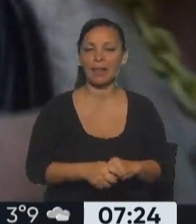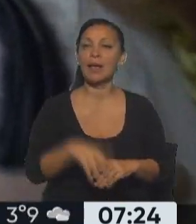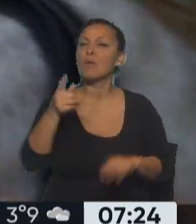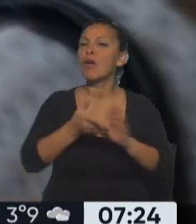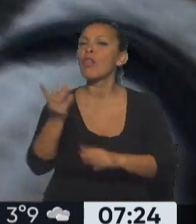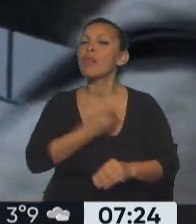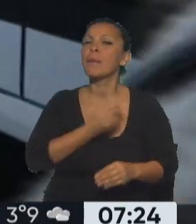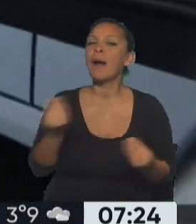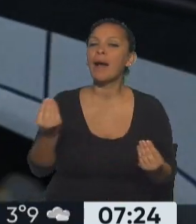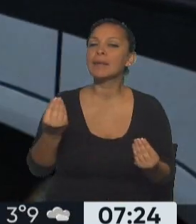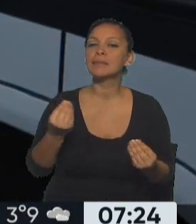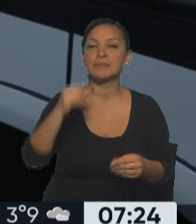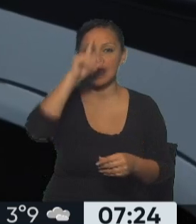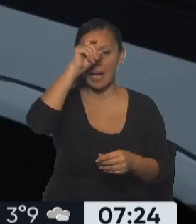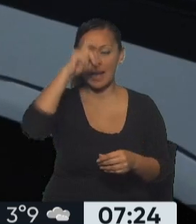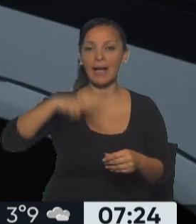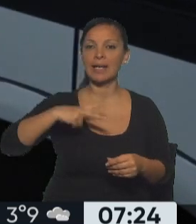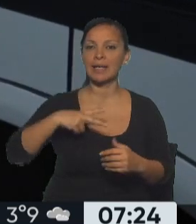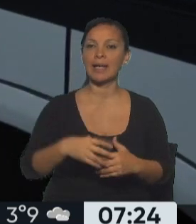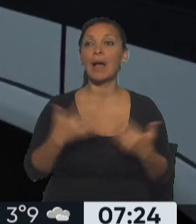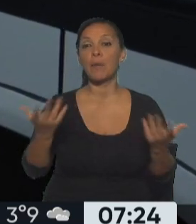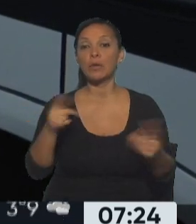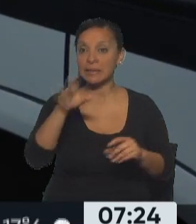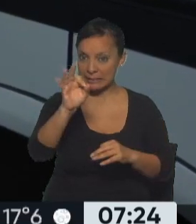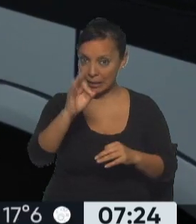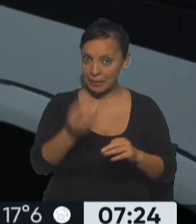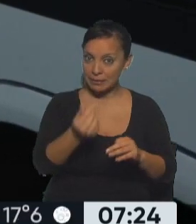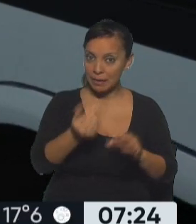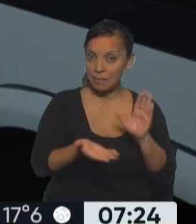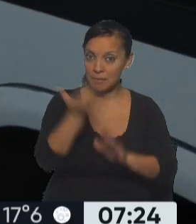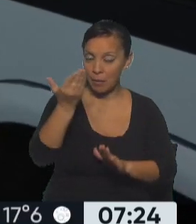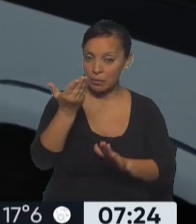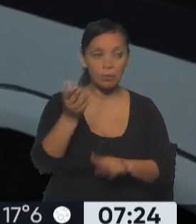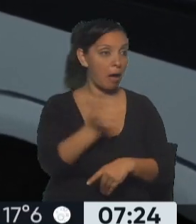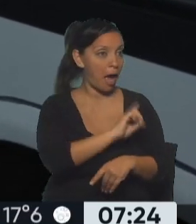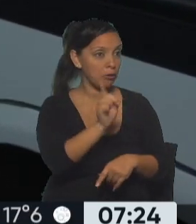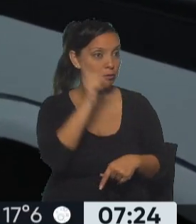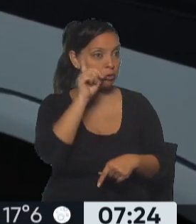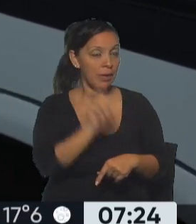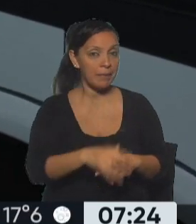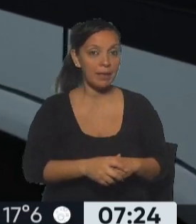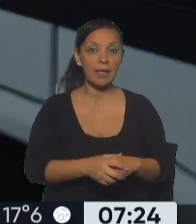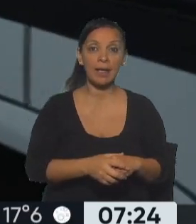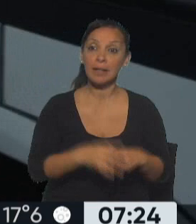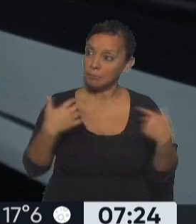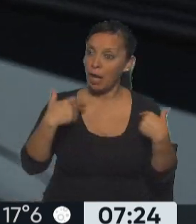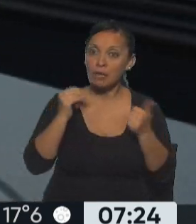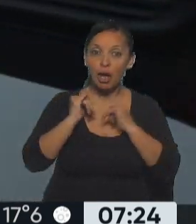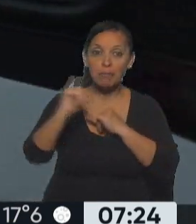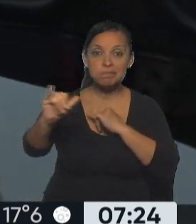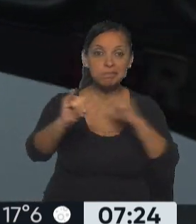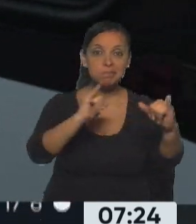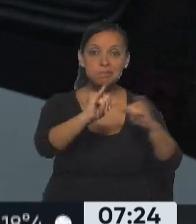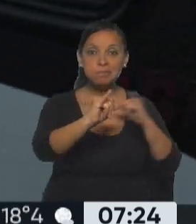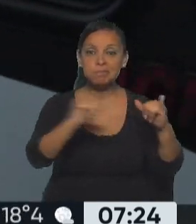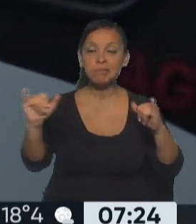va? A la clínica. A la clínica, bueno, ¿sabe que aumentó el colectivo? No. Les estoy diciendo a todo el mundo, los estoy